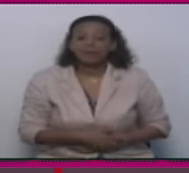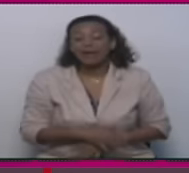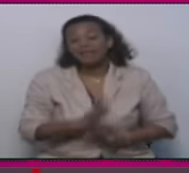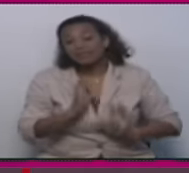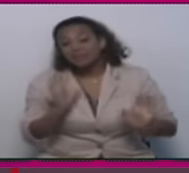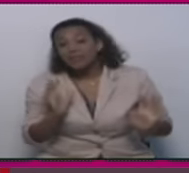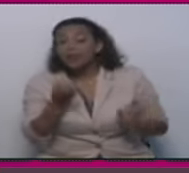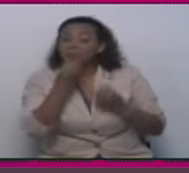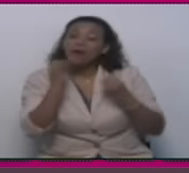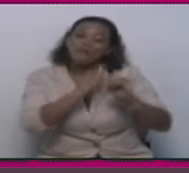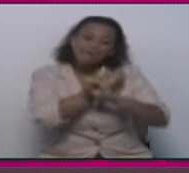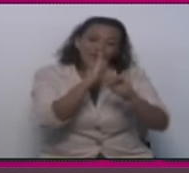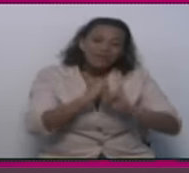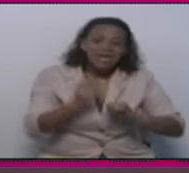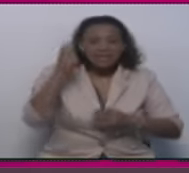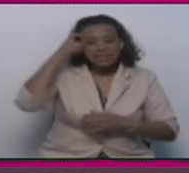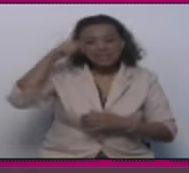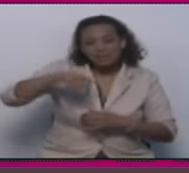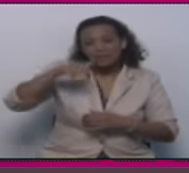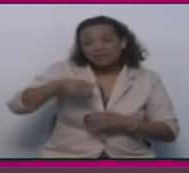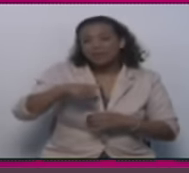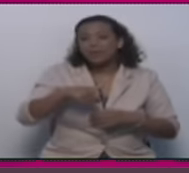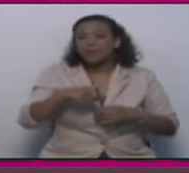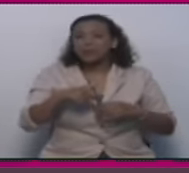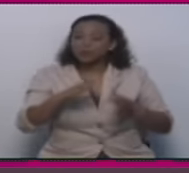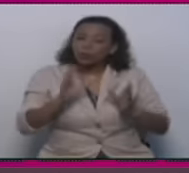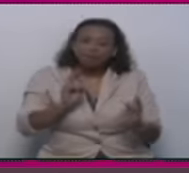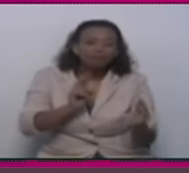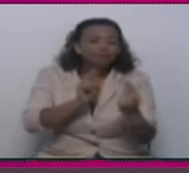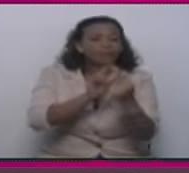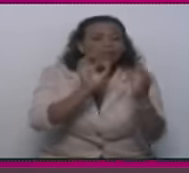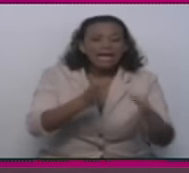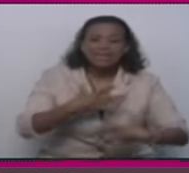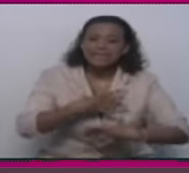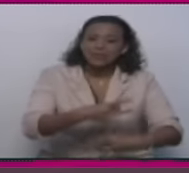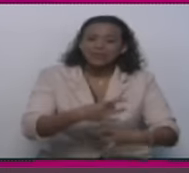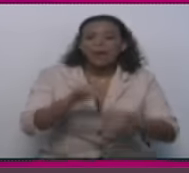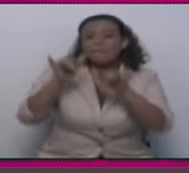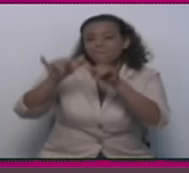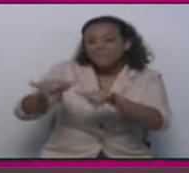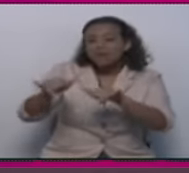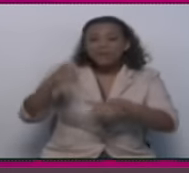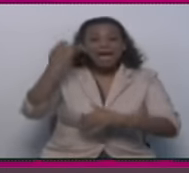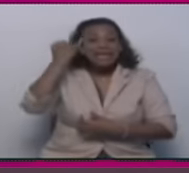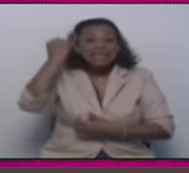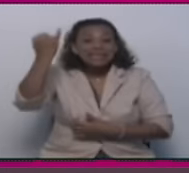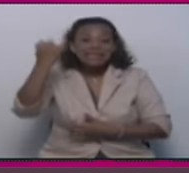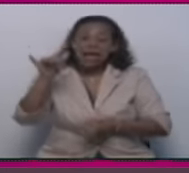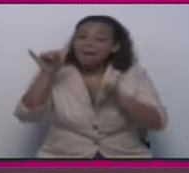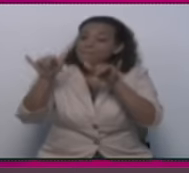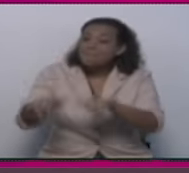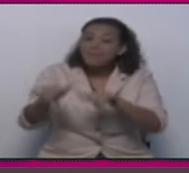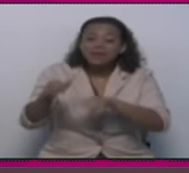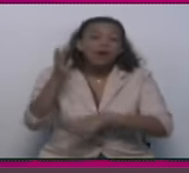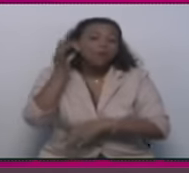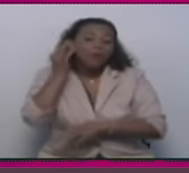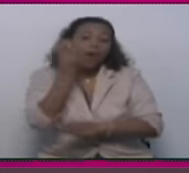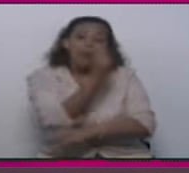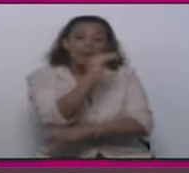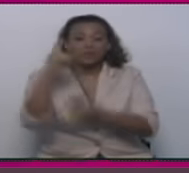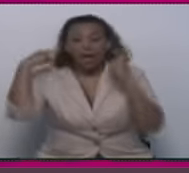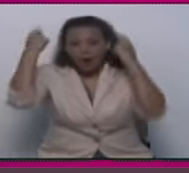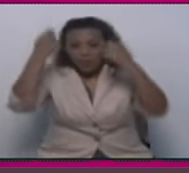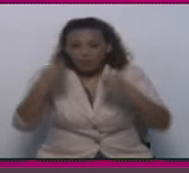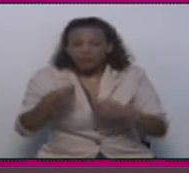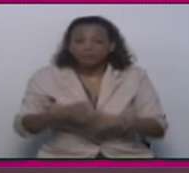bueno, muy feliz, presidente, de haber coincidido con esta iniciativa que nació de ella. Fue realmente una iniciativa de las propias muñequeras hacia Caperucita. Tenemos